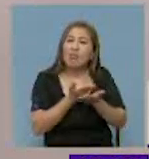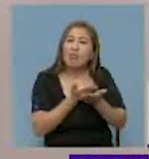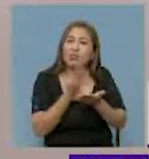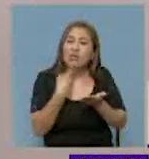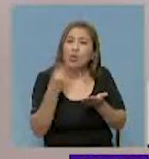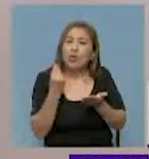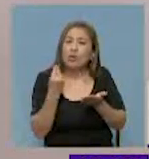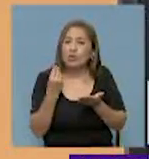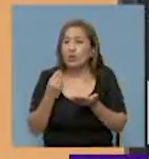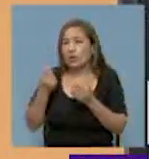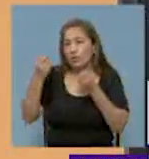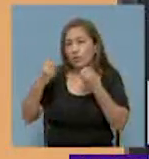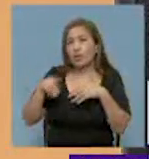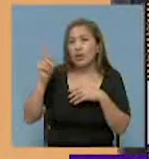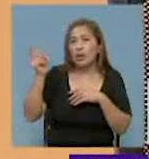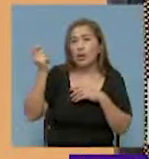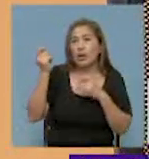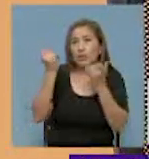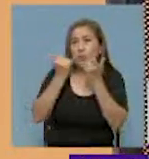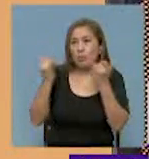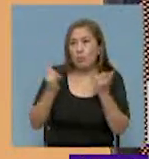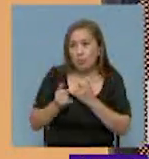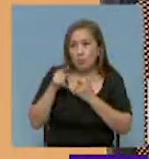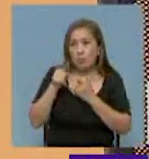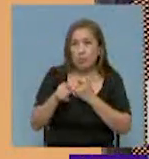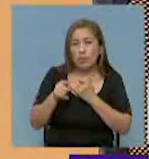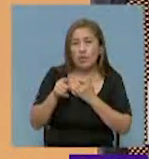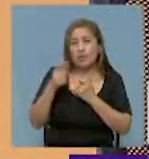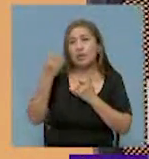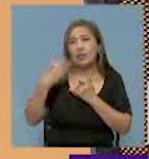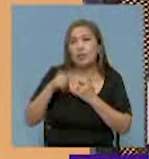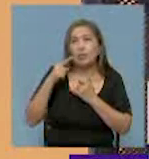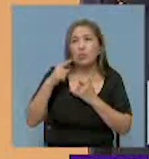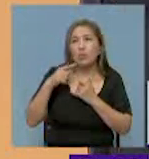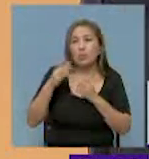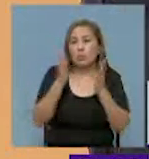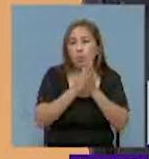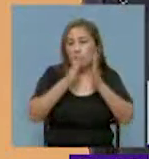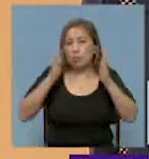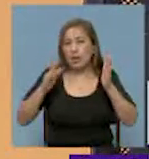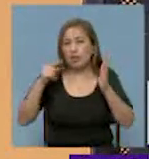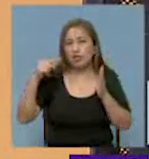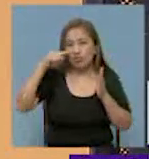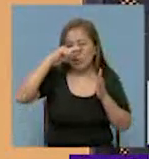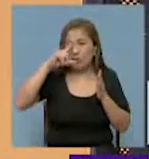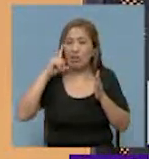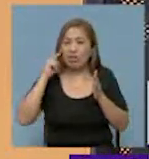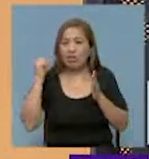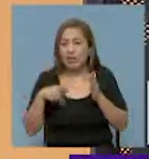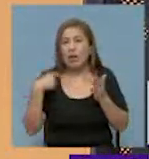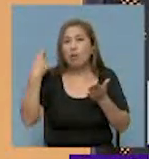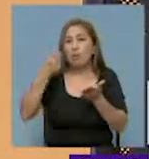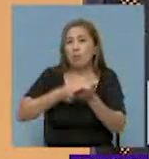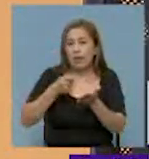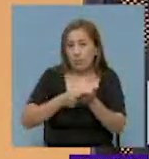presentar desde que van partir del momento en que cobran la absolución tiene un plazo de siete días para hacer la